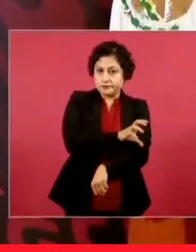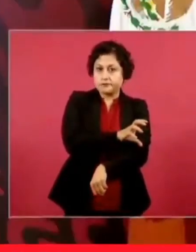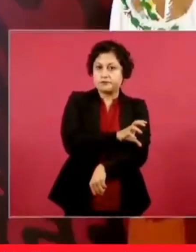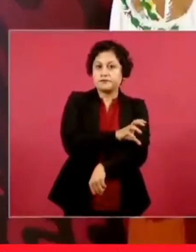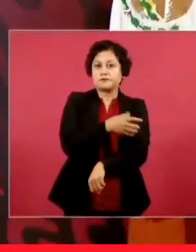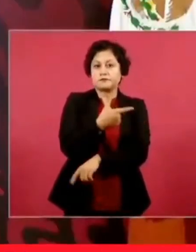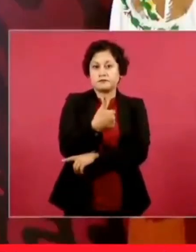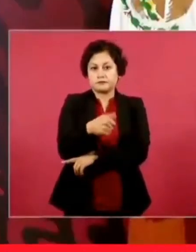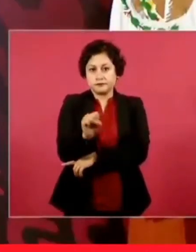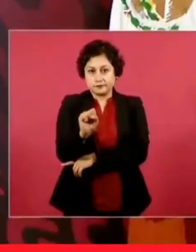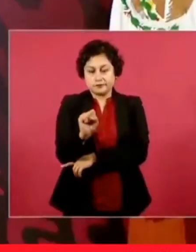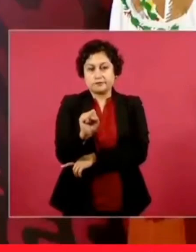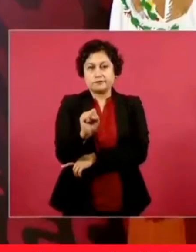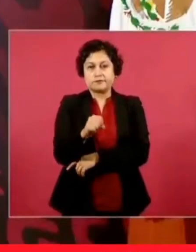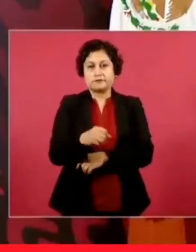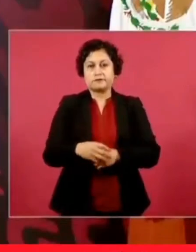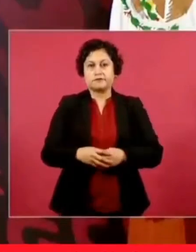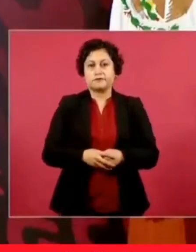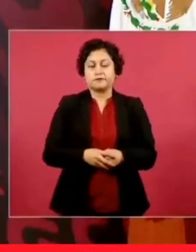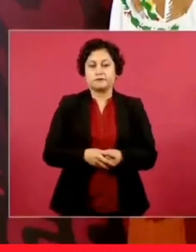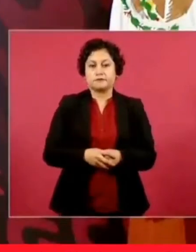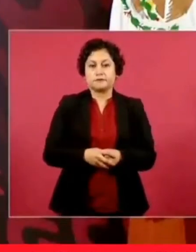gas.